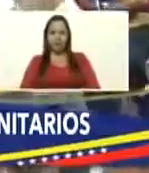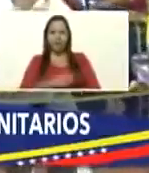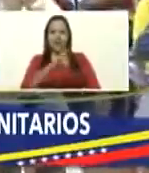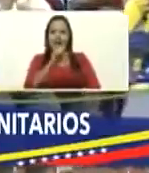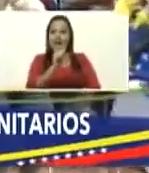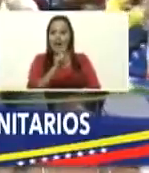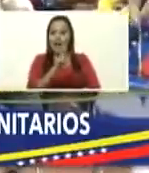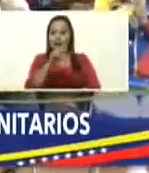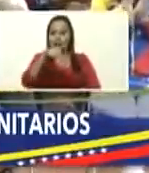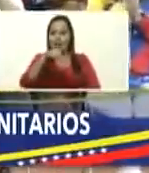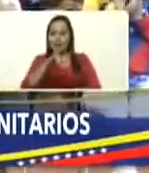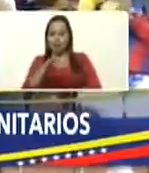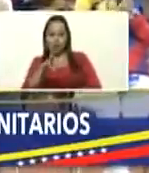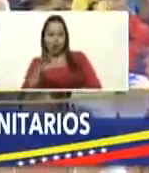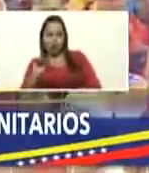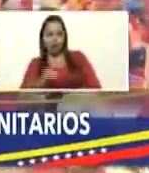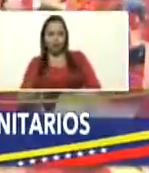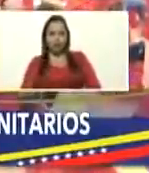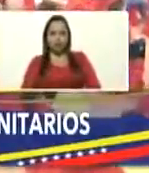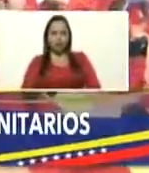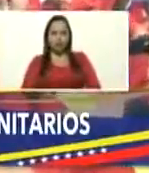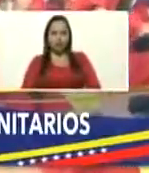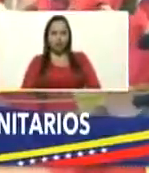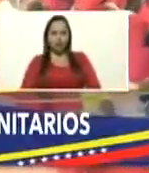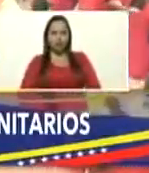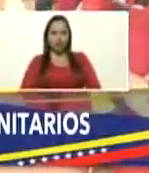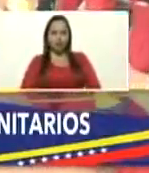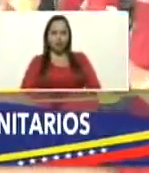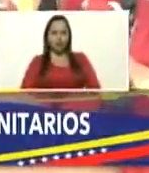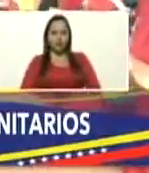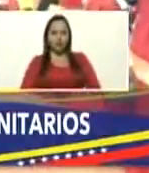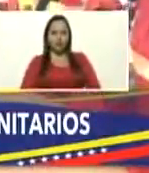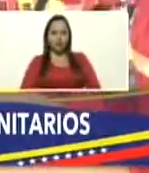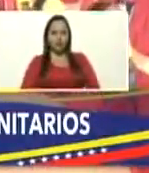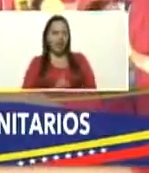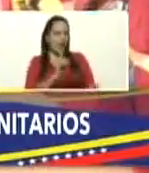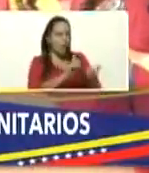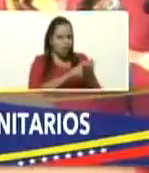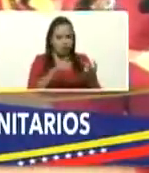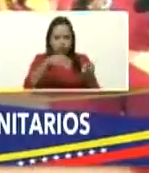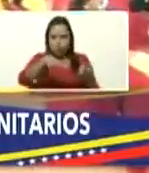García Carneiro, el gran Carneiro. Marita no está por ahí.